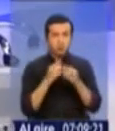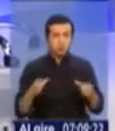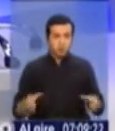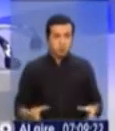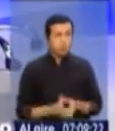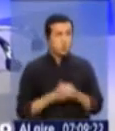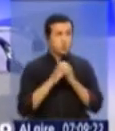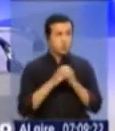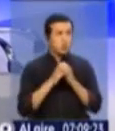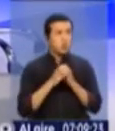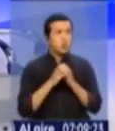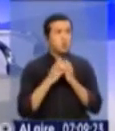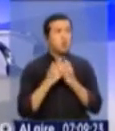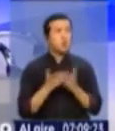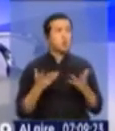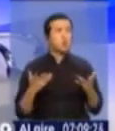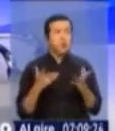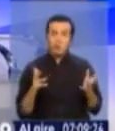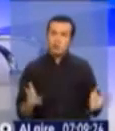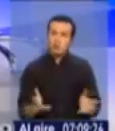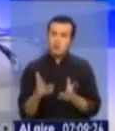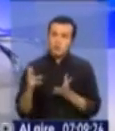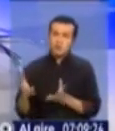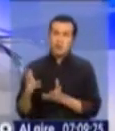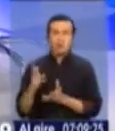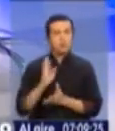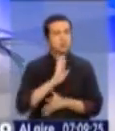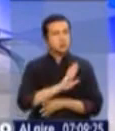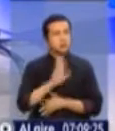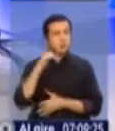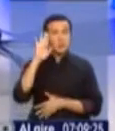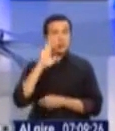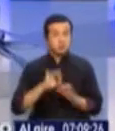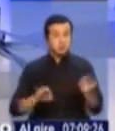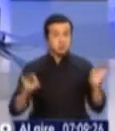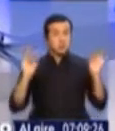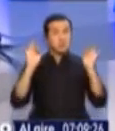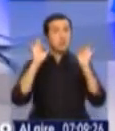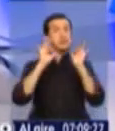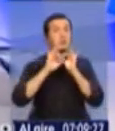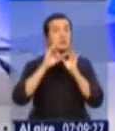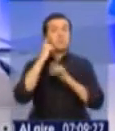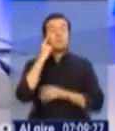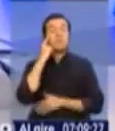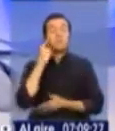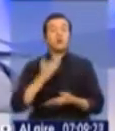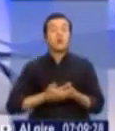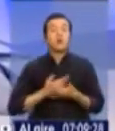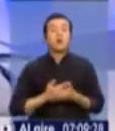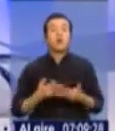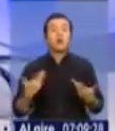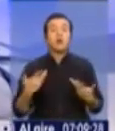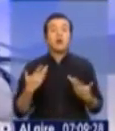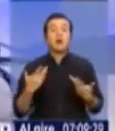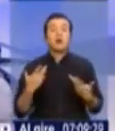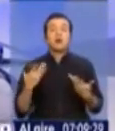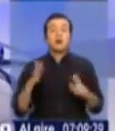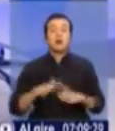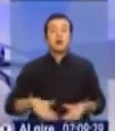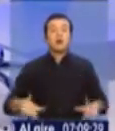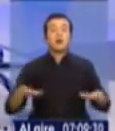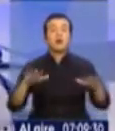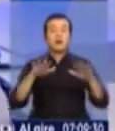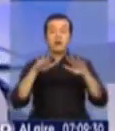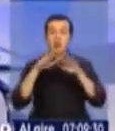una manera de motivar incentivar pero además incluso visibilizar el arte ecuatorial de esta es la diferencia